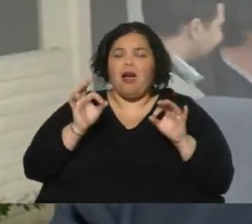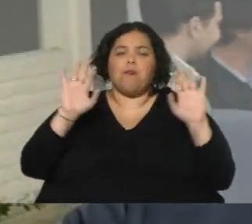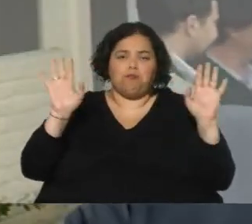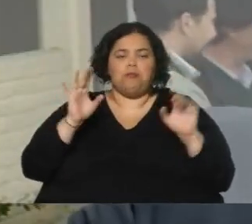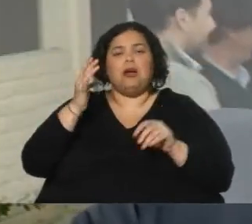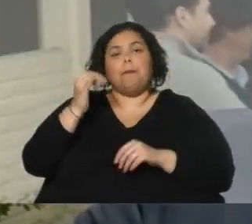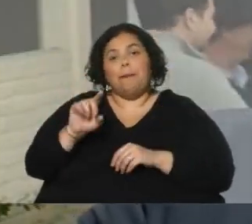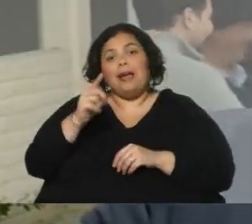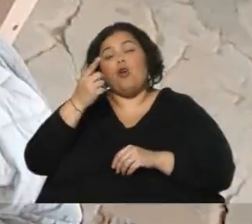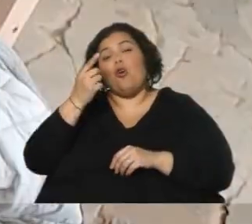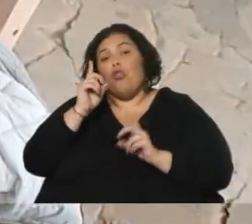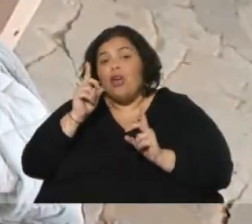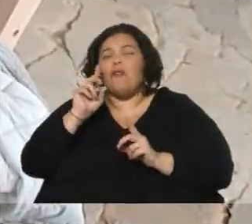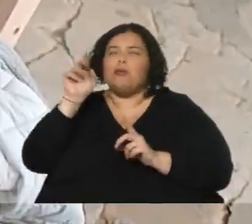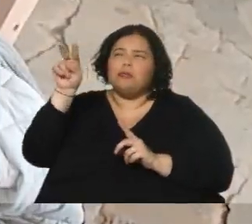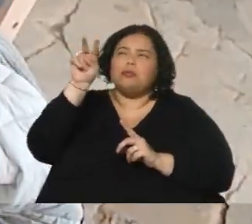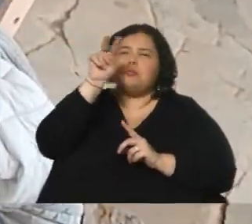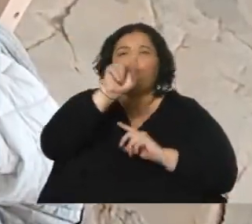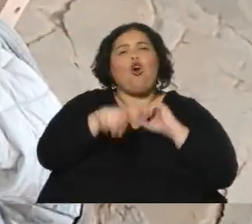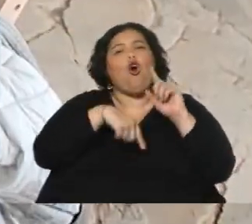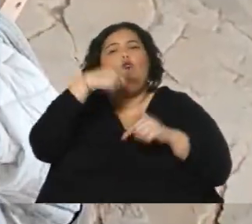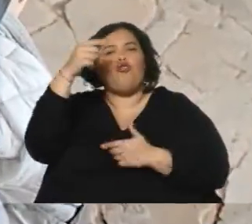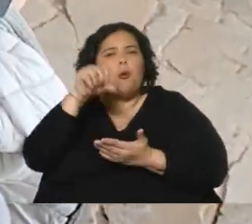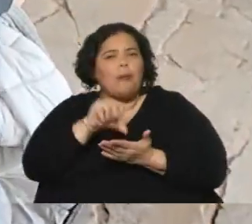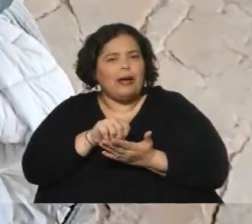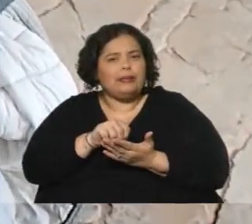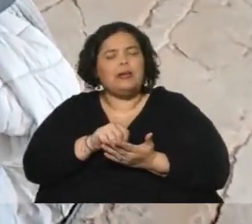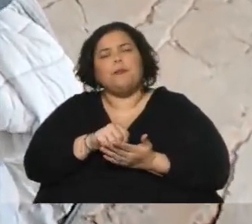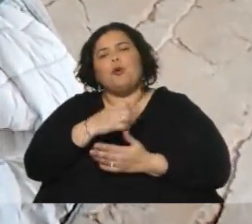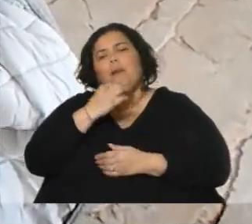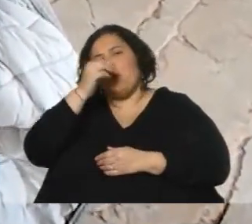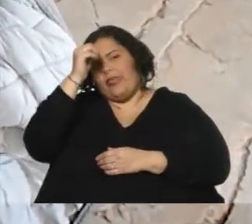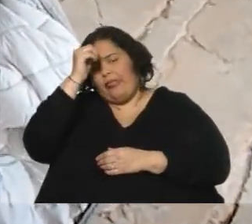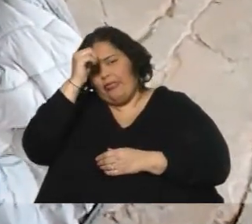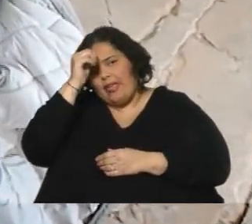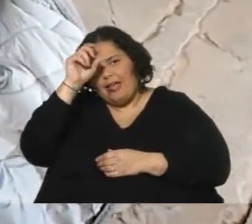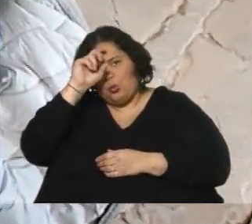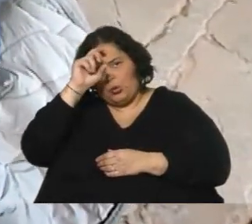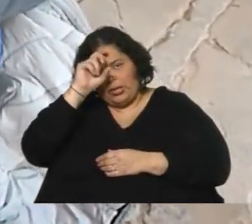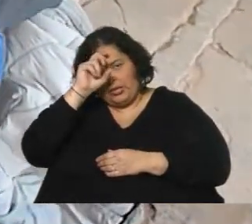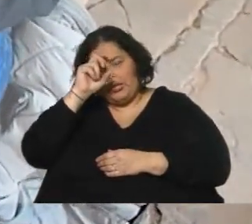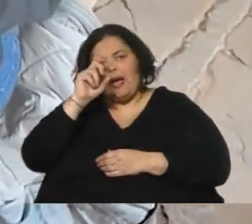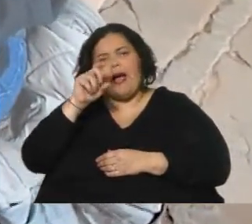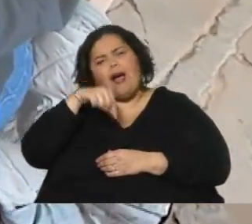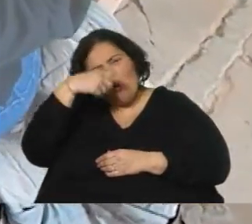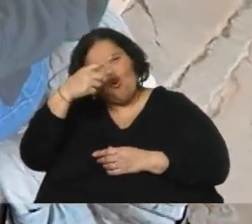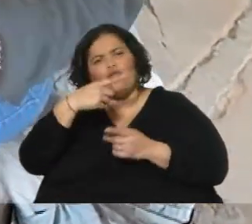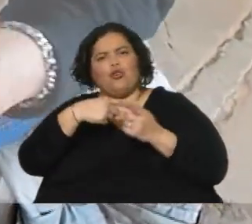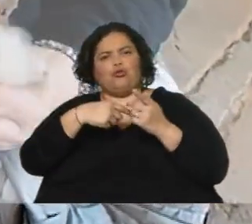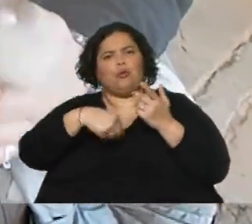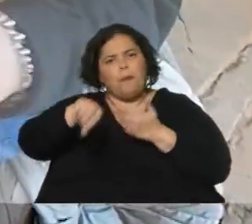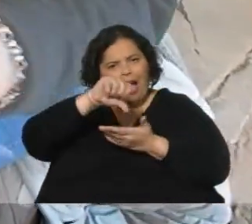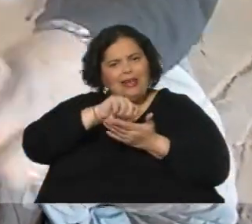pero siempre hay que estar golpeando las puertas. Estamos hablando de India, estamos hablando de Turquía, estamos hablando de otros mercados